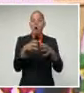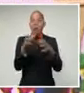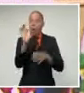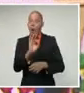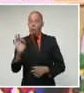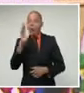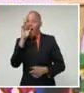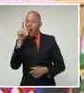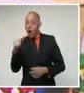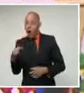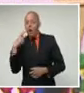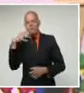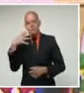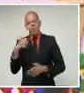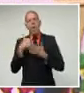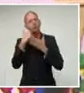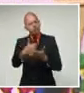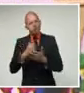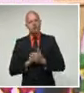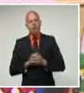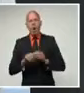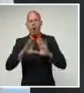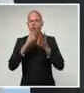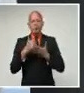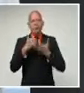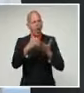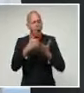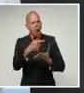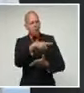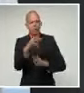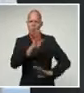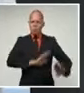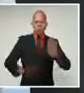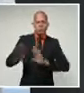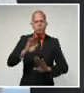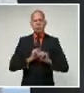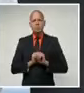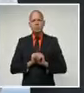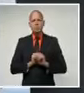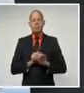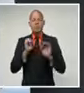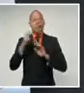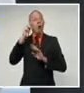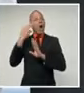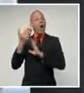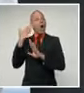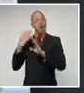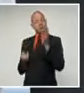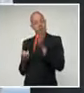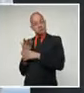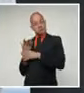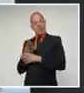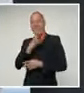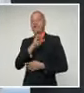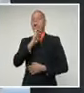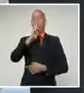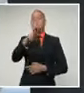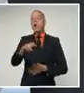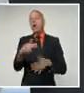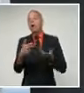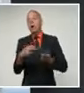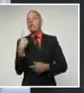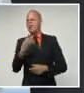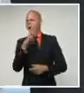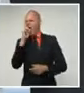organización que dirige esa resistencia, que dirige esa lucha. La misión de los CDR, dada por Fidel, no ha cambiado, que es la defensa de la revolución. En las coyunturas,